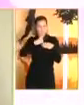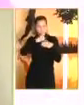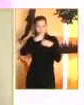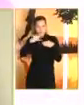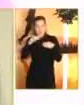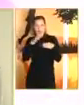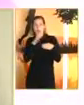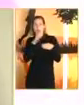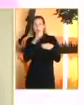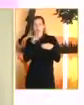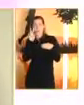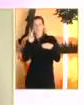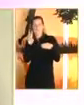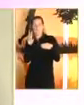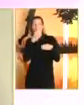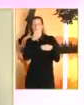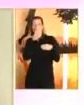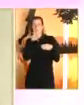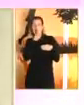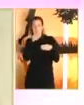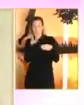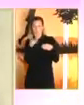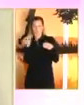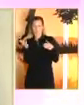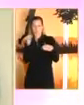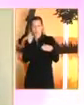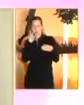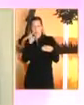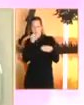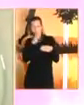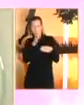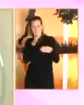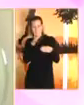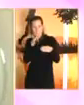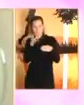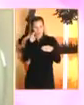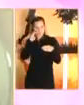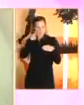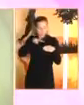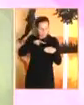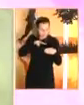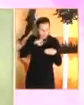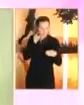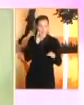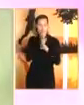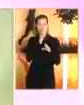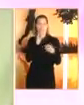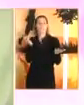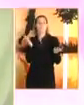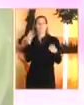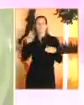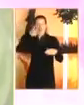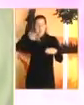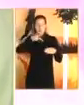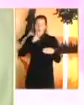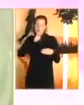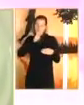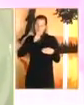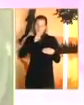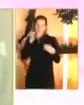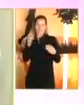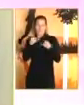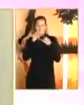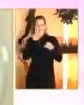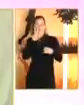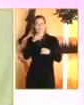poquito verde, se puede distinguir bastante bien a simple vista, lo que pasa es que en la cámara, pues. es un poquito más difícil, pero se ve perfectamente,